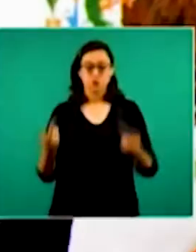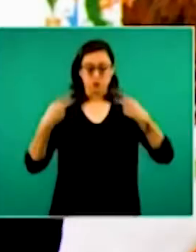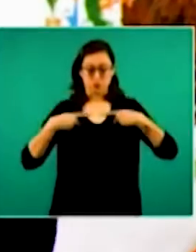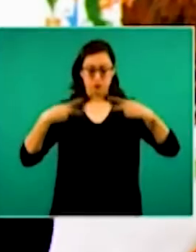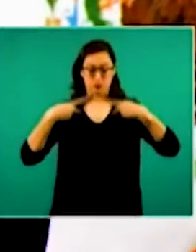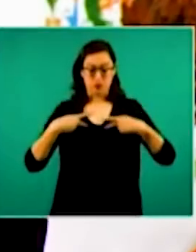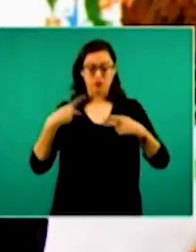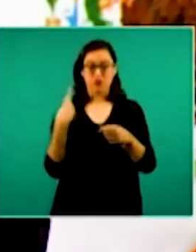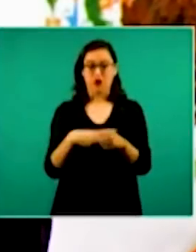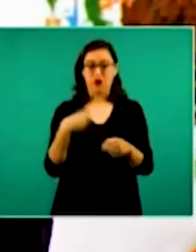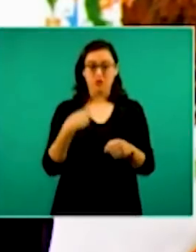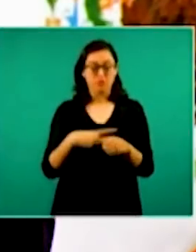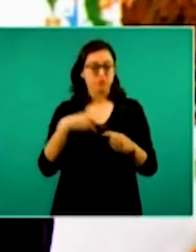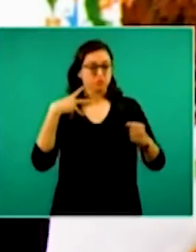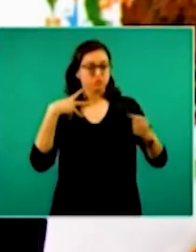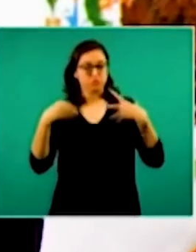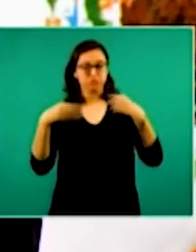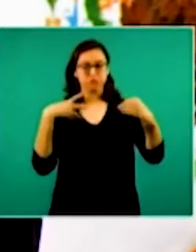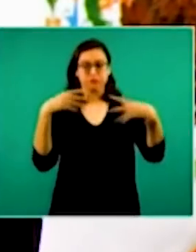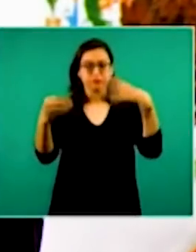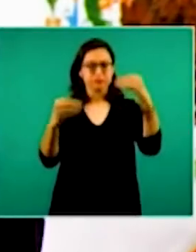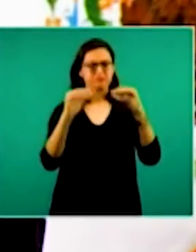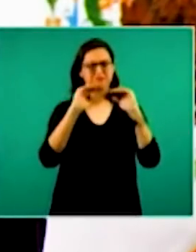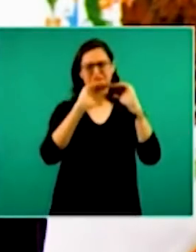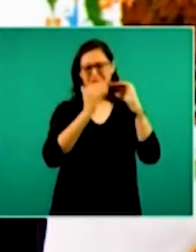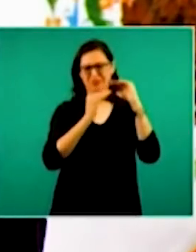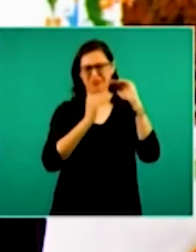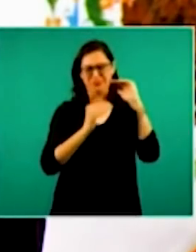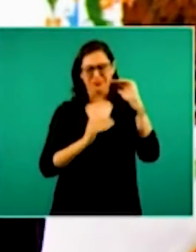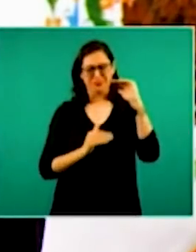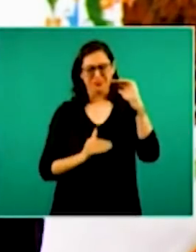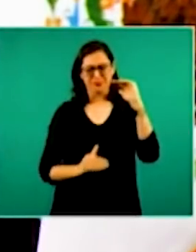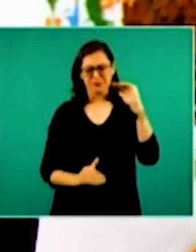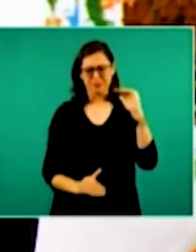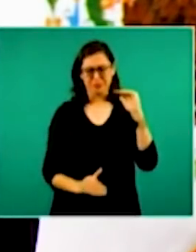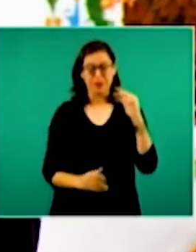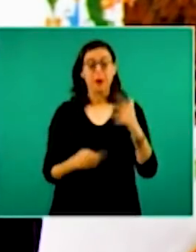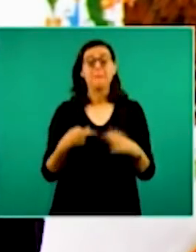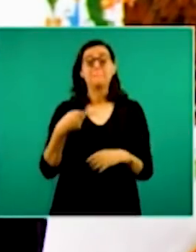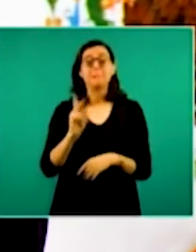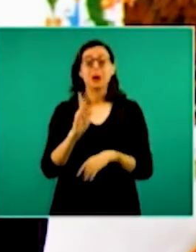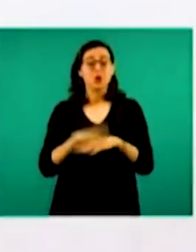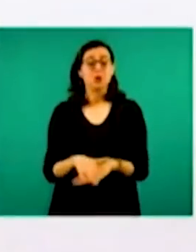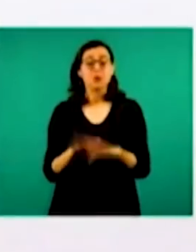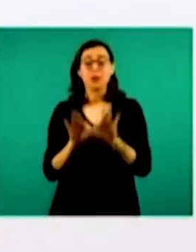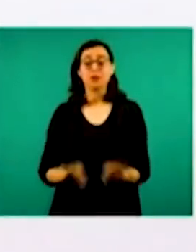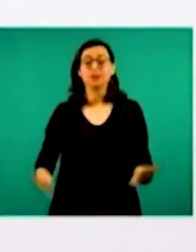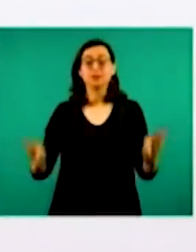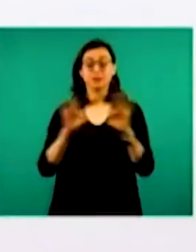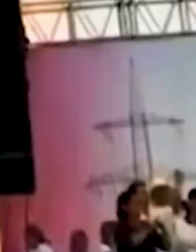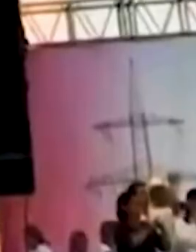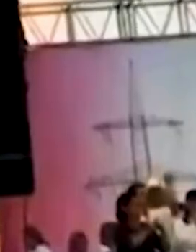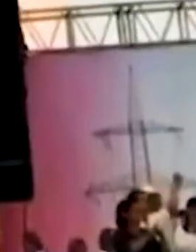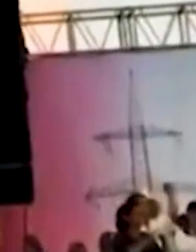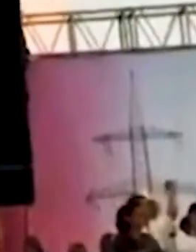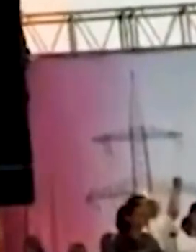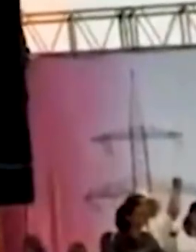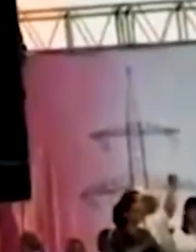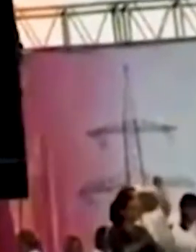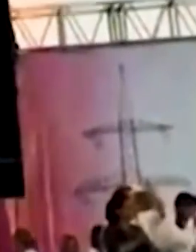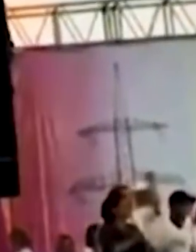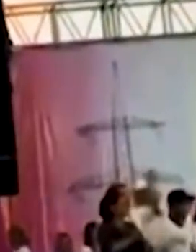si, como otras veces, creen que exagero, ahí les va. Se equivocan